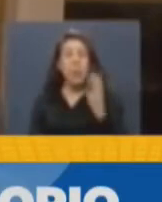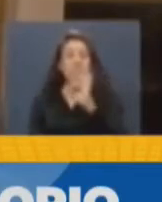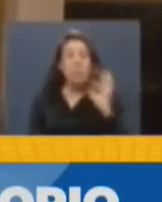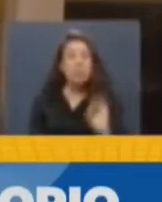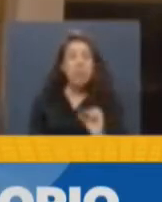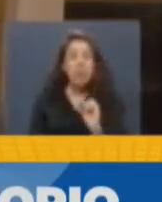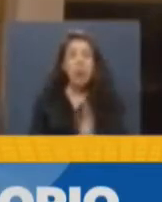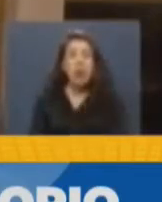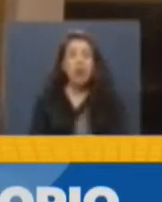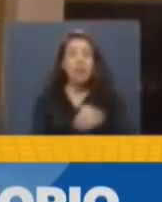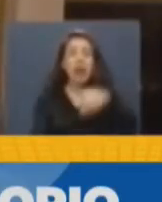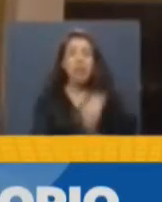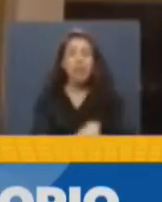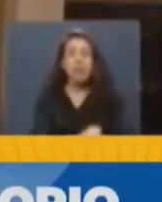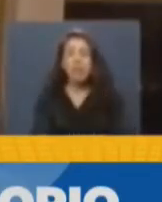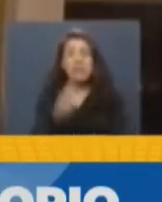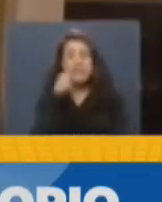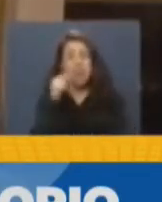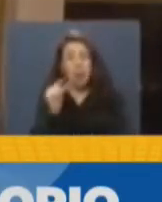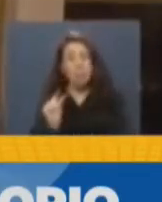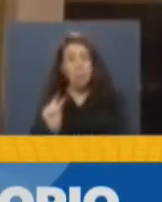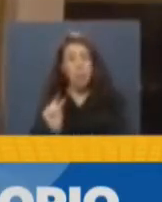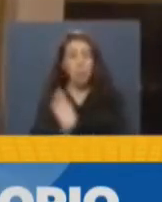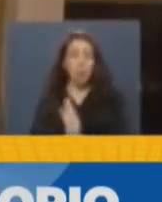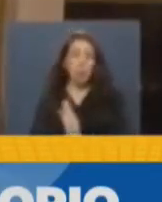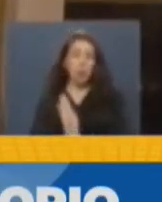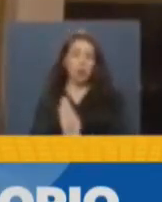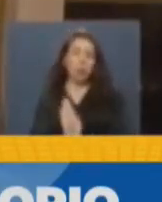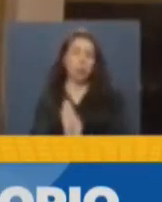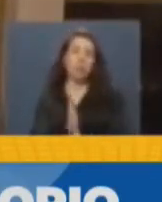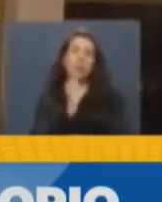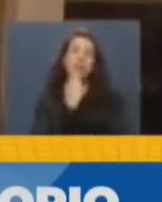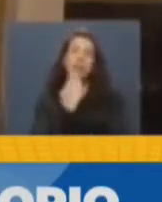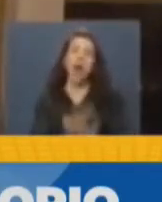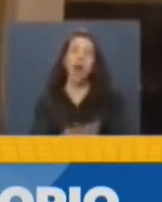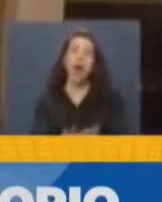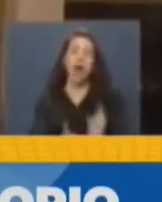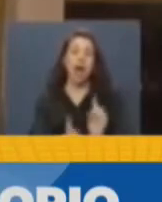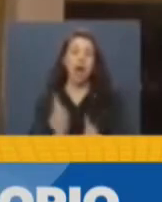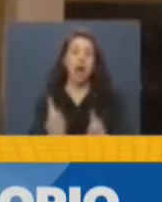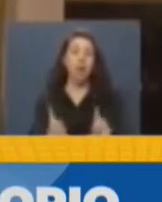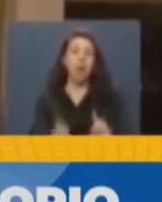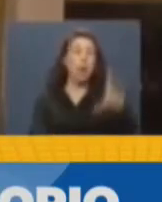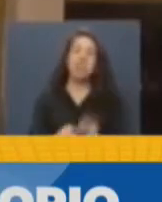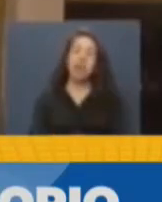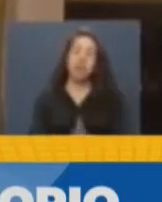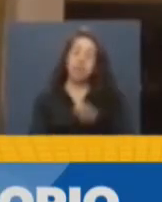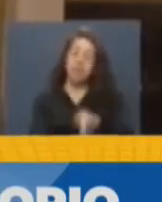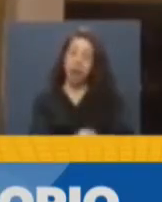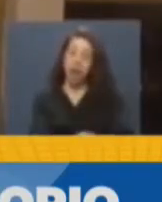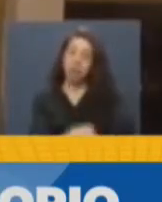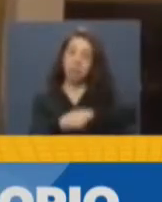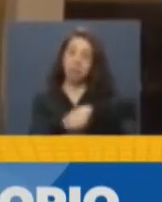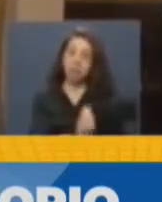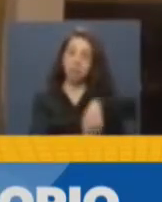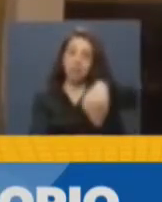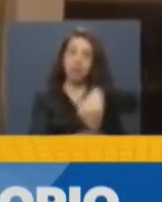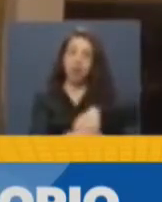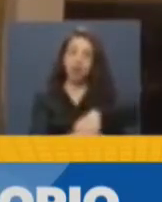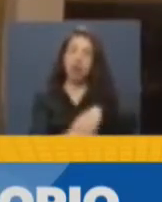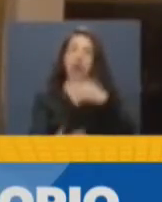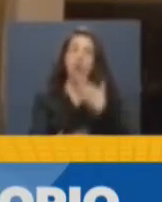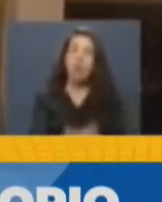votar. O sea, muy poca representatividad. Incluso tenemos algunos con menos porcentaje. Debemos tener la obligación que